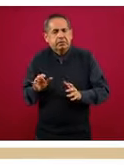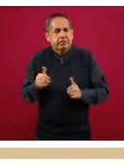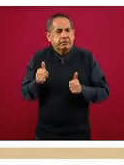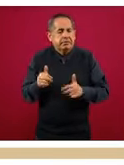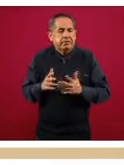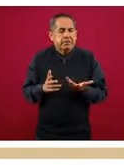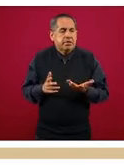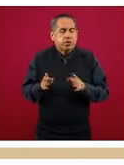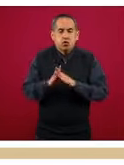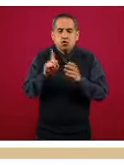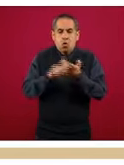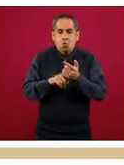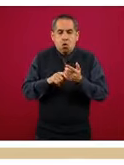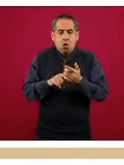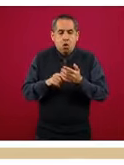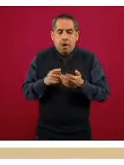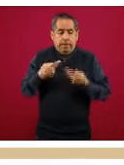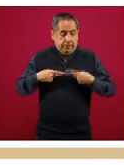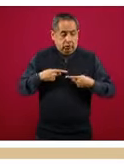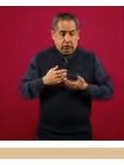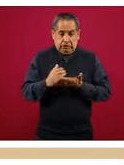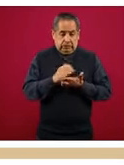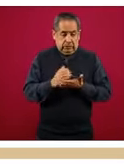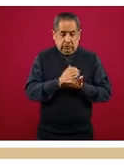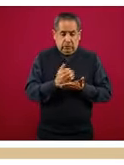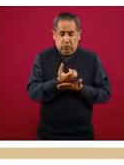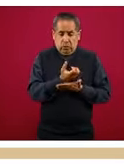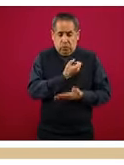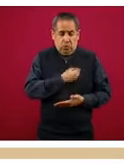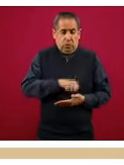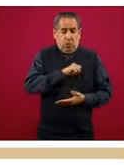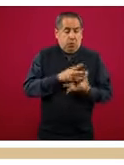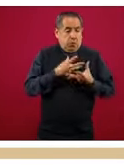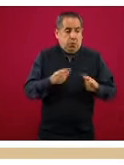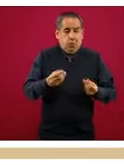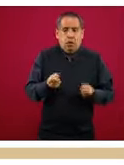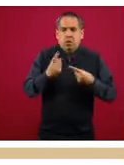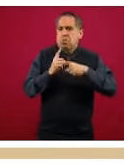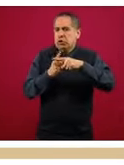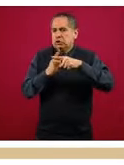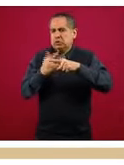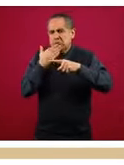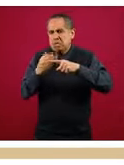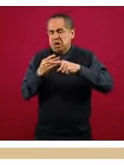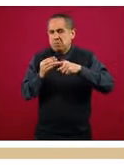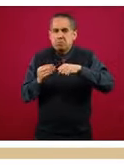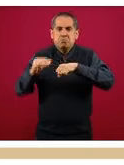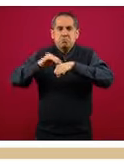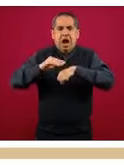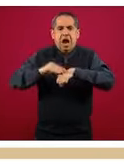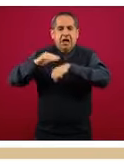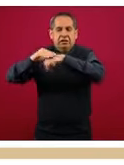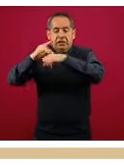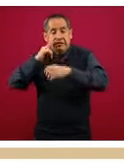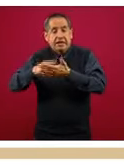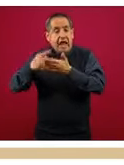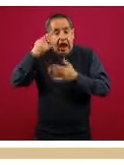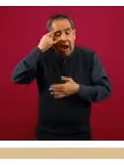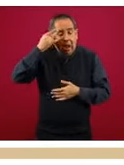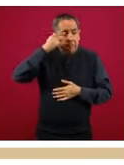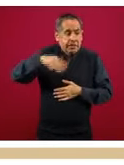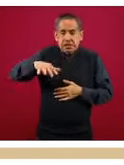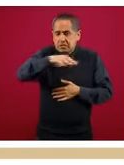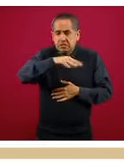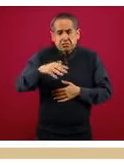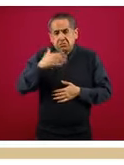Un aumento en los recuperados, lo cual es muy positivo. Probablemente esto habla de que en el estado de Campeche